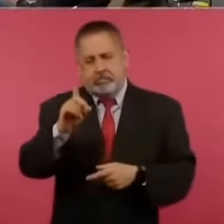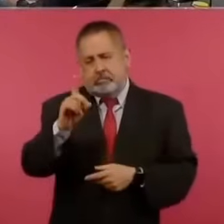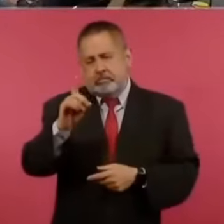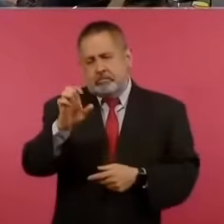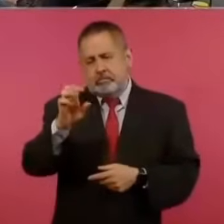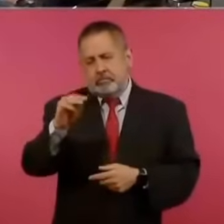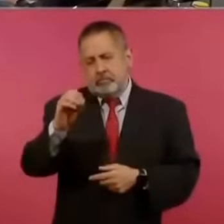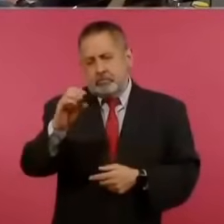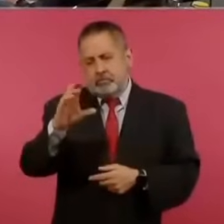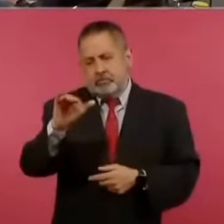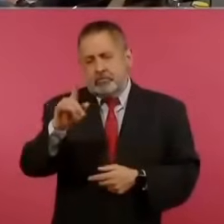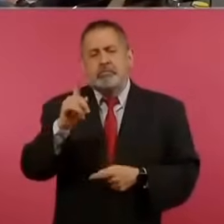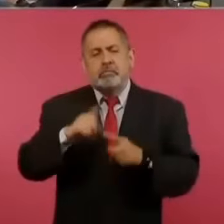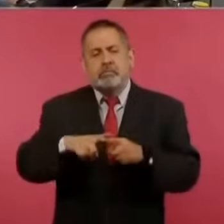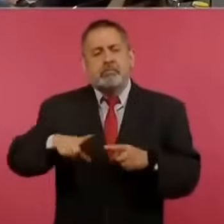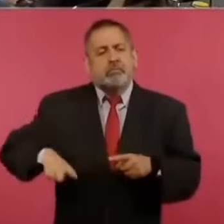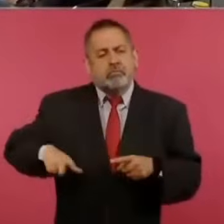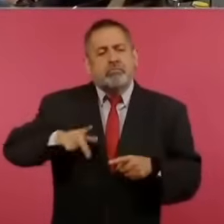del pueblo,